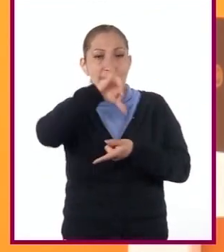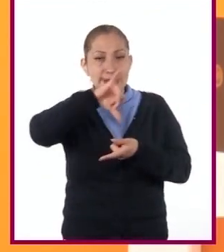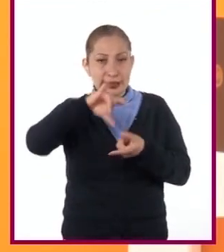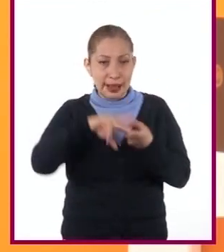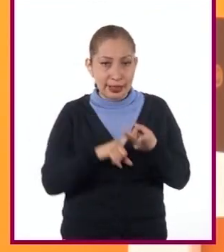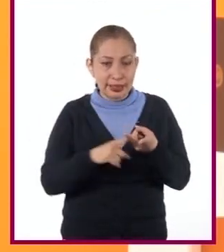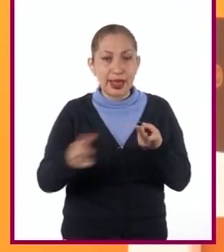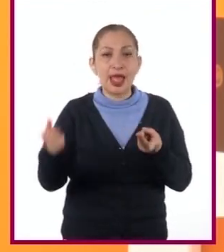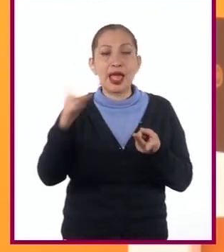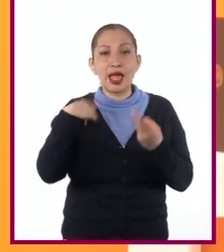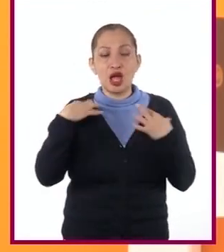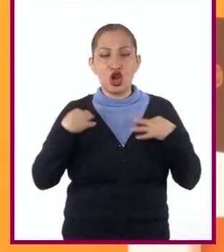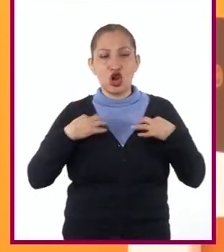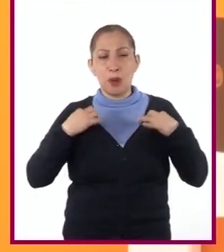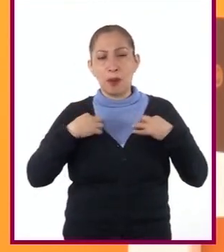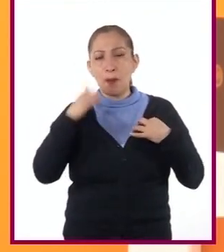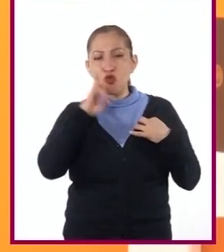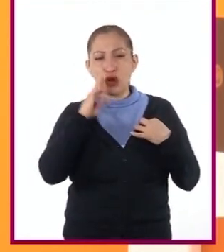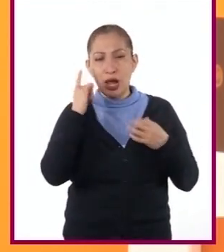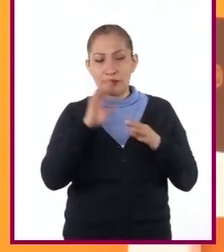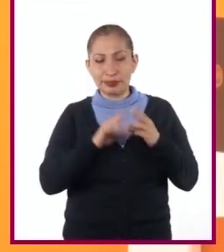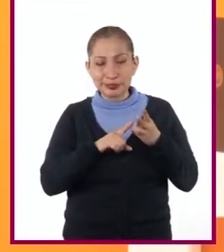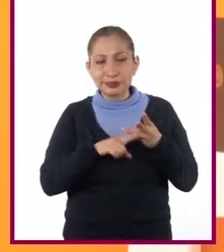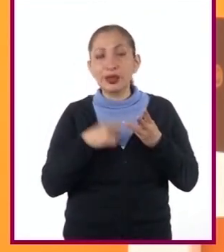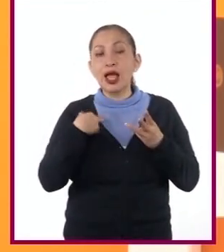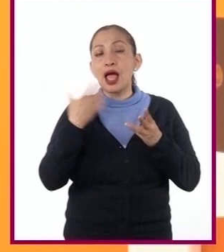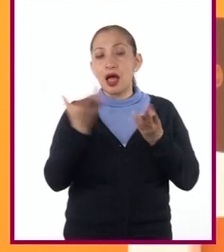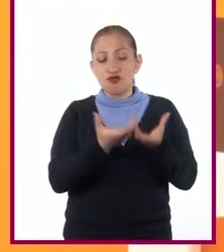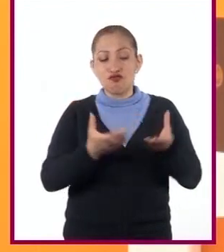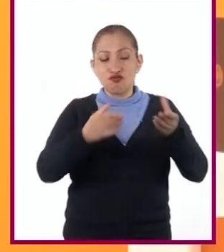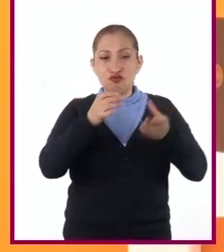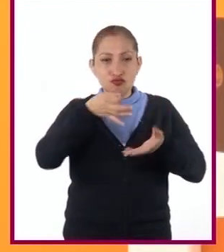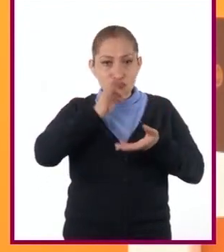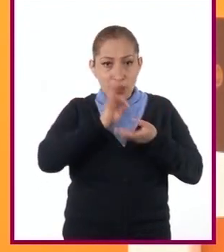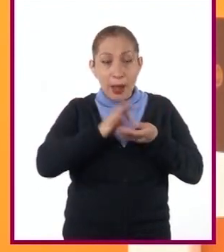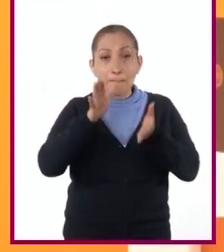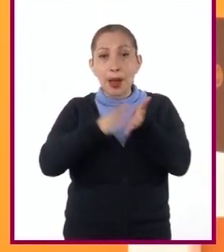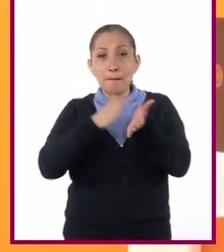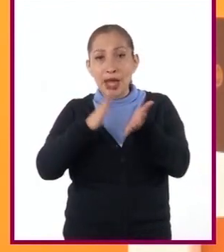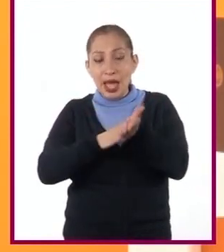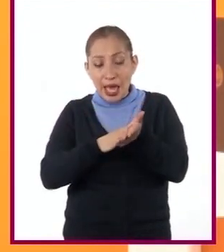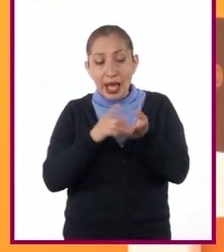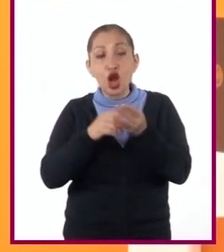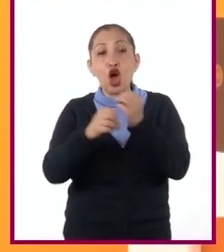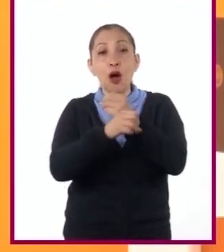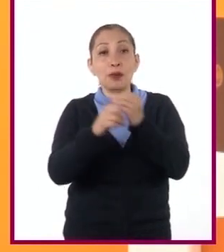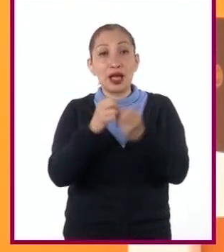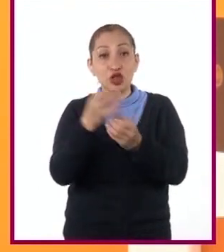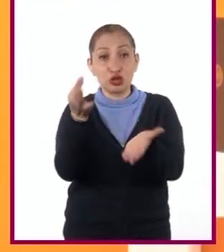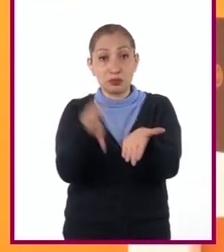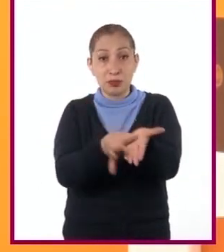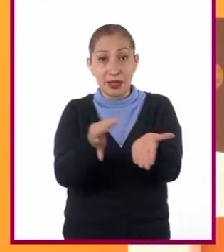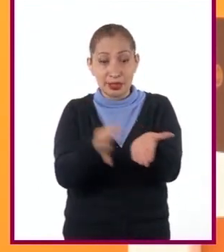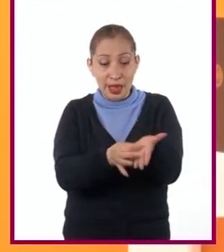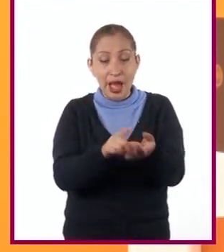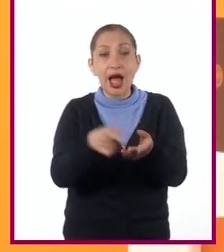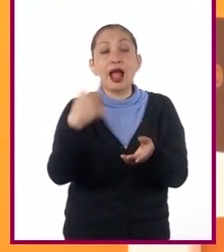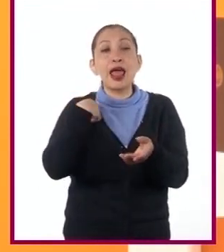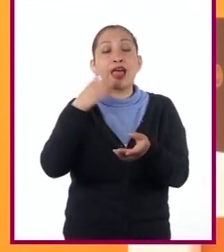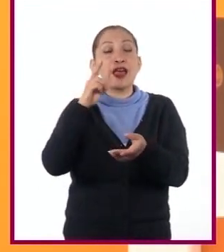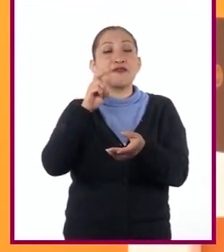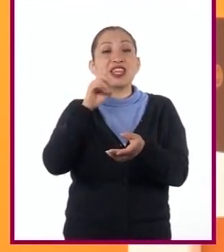aceite, lencería, vajillas, jarcias, papel, objetos de hierro,